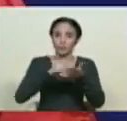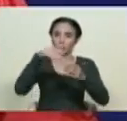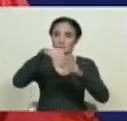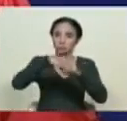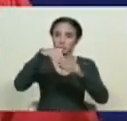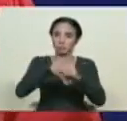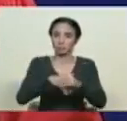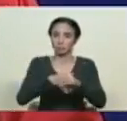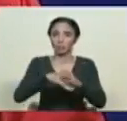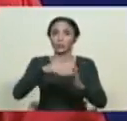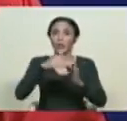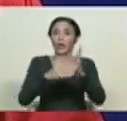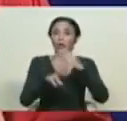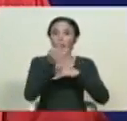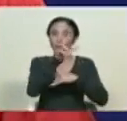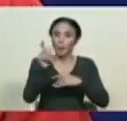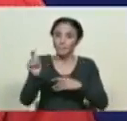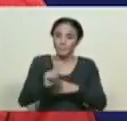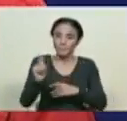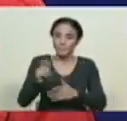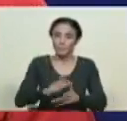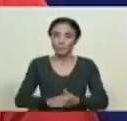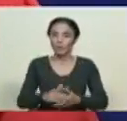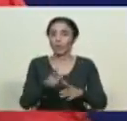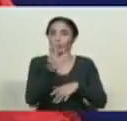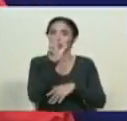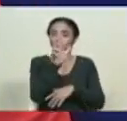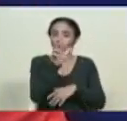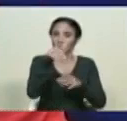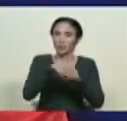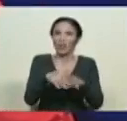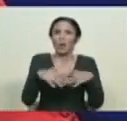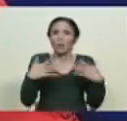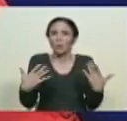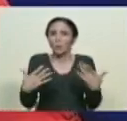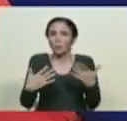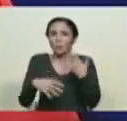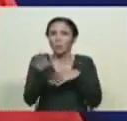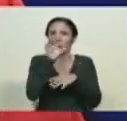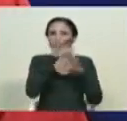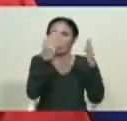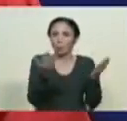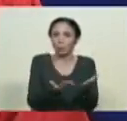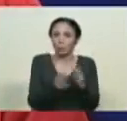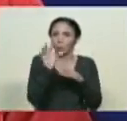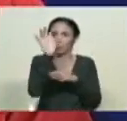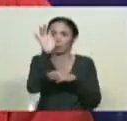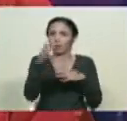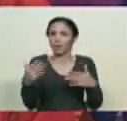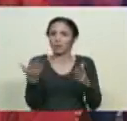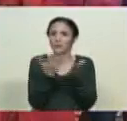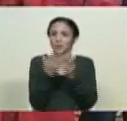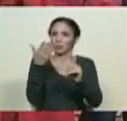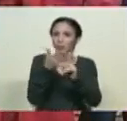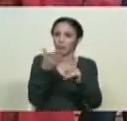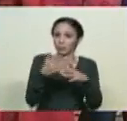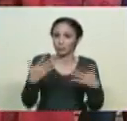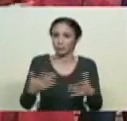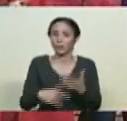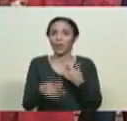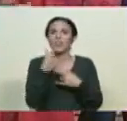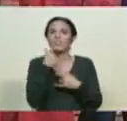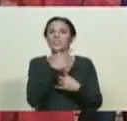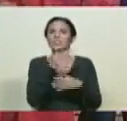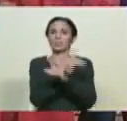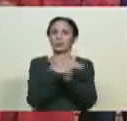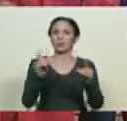En menos de 4 meses, 3 elecciones. ¿Cuál país del mundo puede hacer eso? De esos que nos atacan a nosotros por falta de democracia.